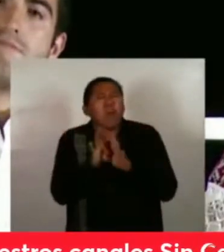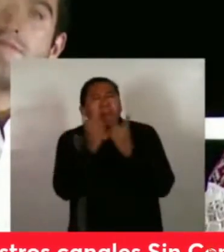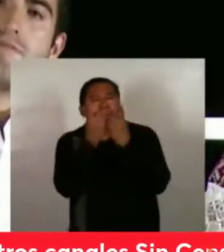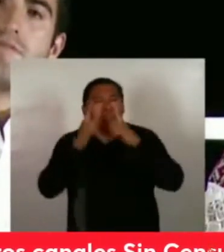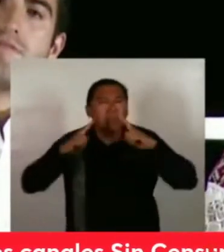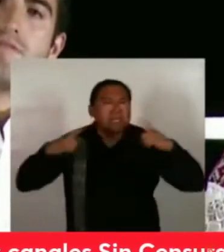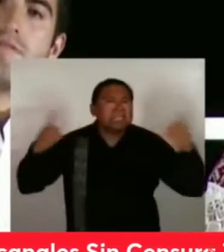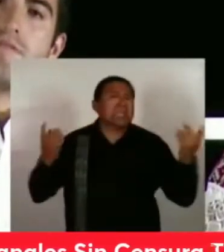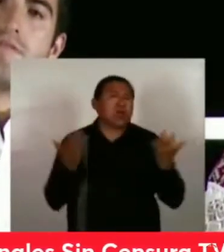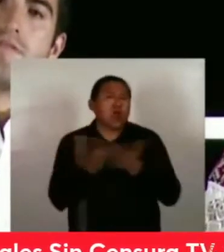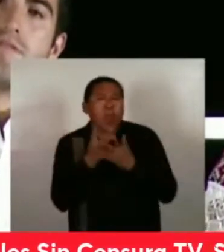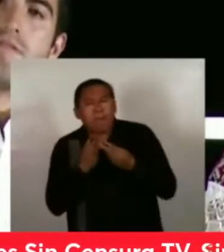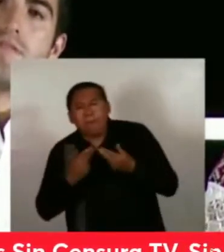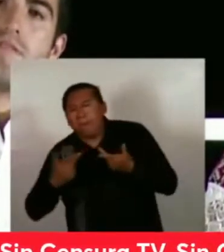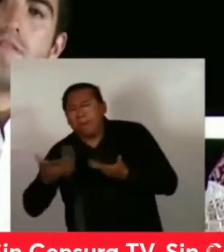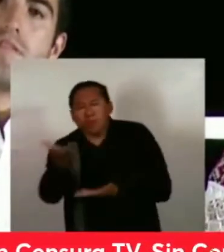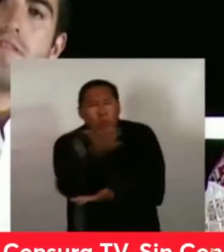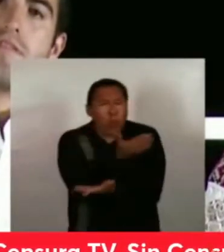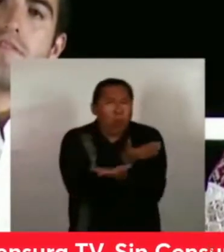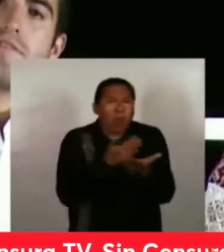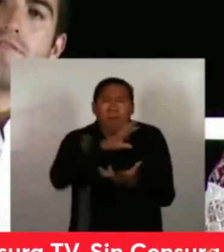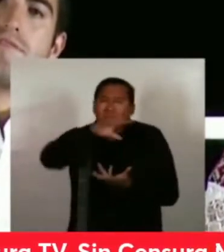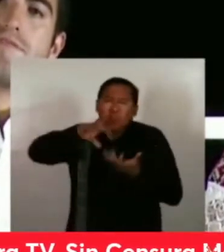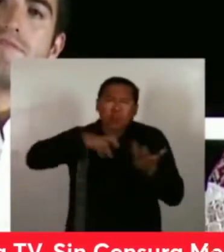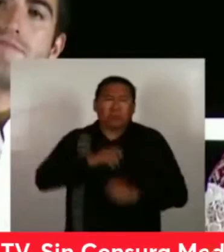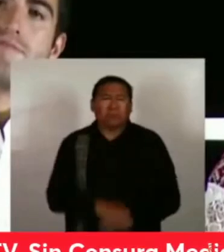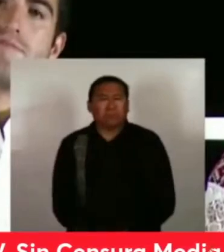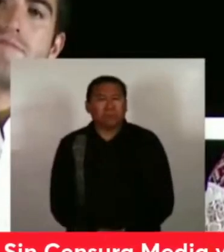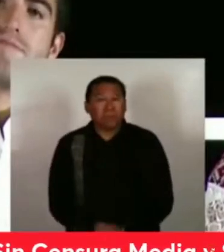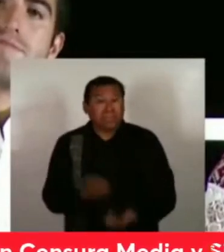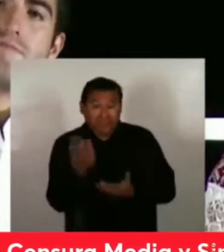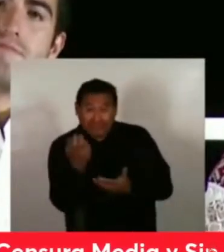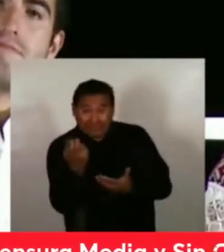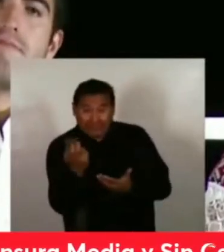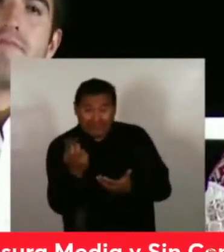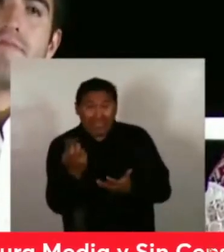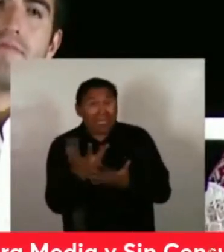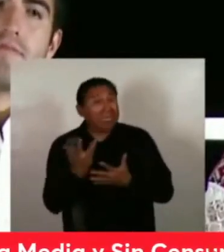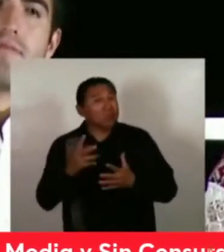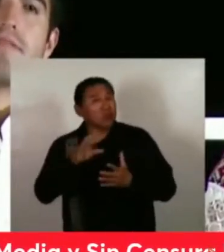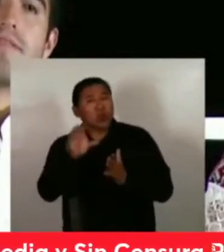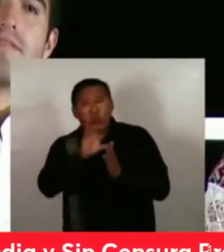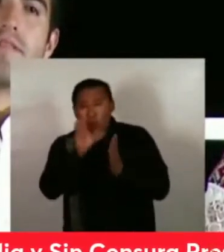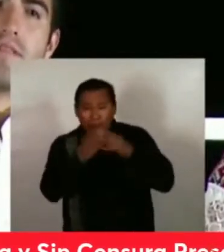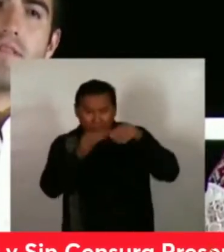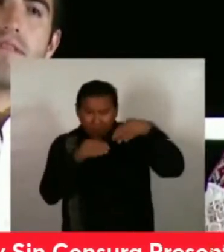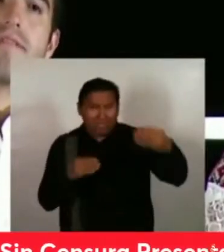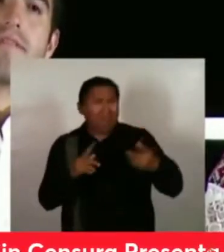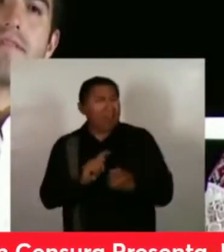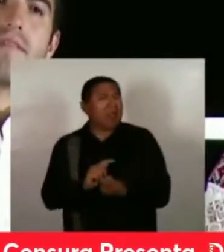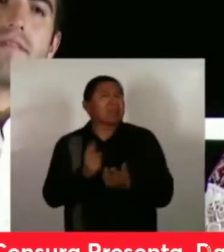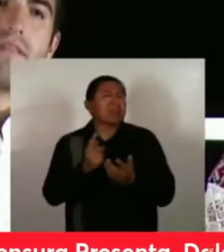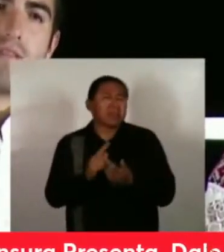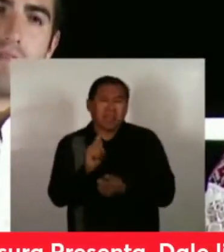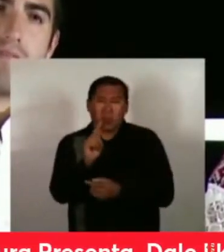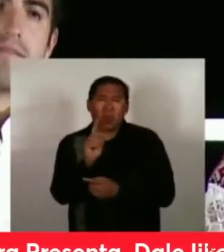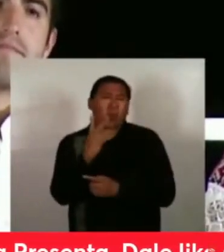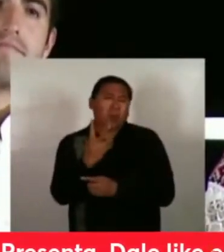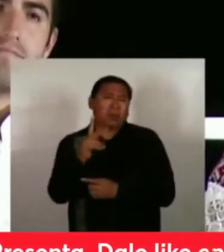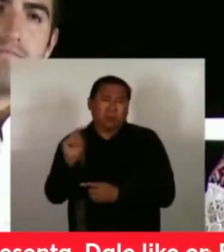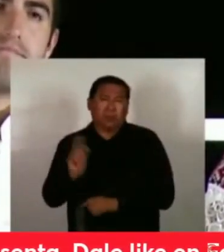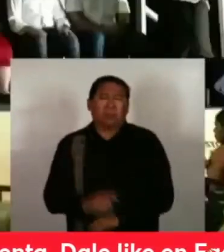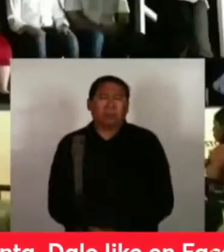desarrollo, que la prosperidad sea para todos y para todas. De eso se trata, consolidar la transformación.